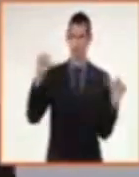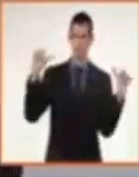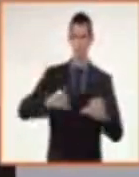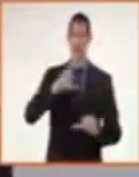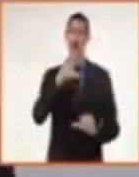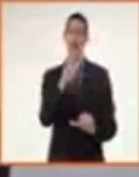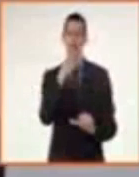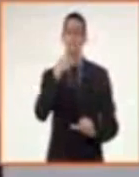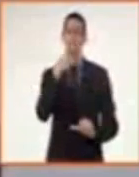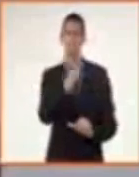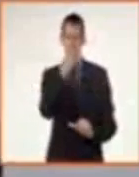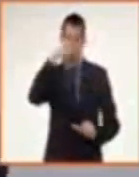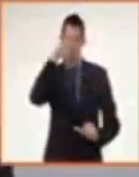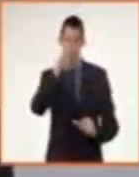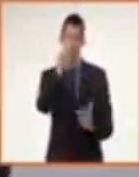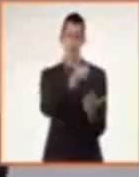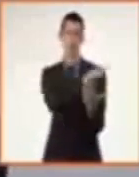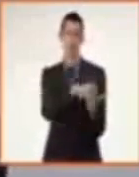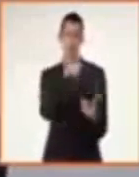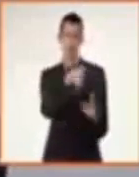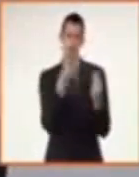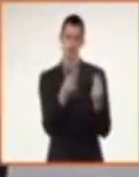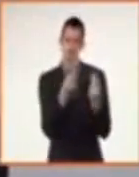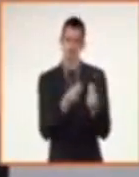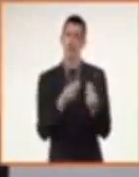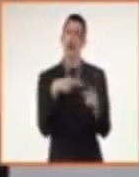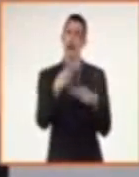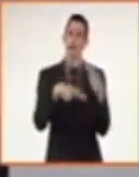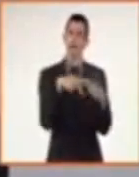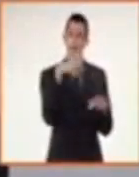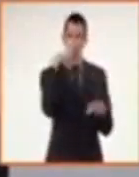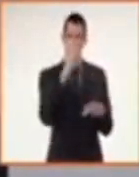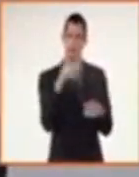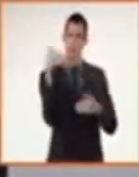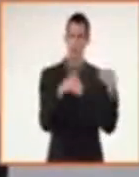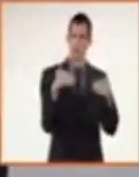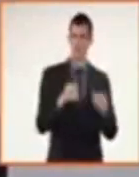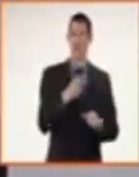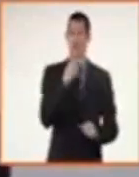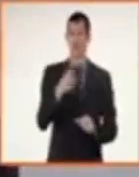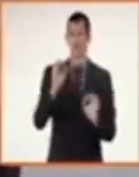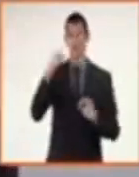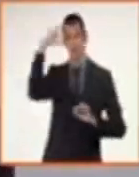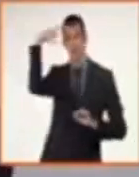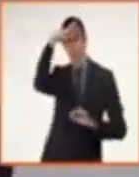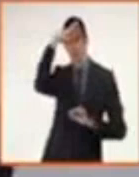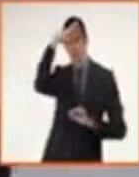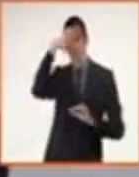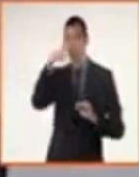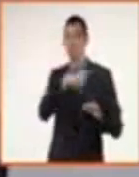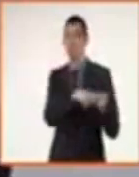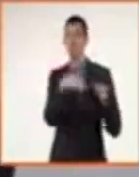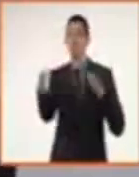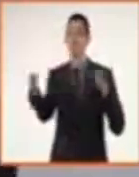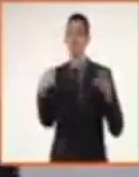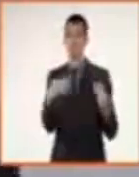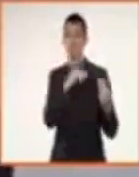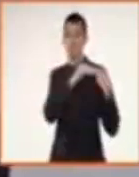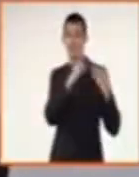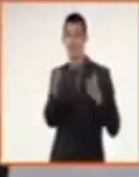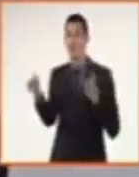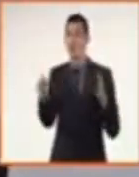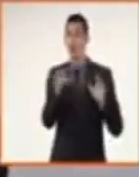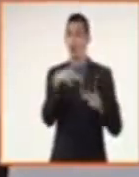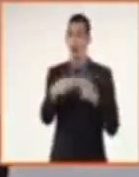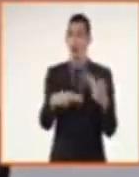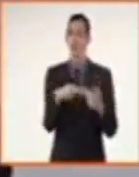polarización, a captar votos y tal, todo eso que hizo Donald Trump durante su mandato, también se ha convertido, otros le llaman maquinaria de